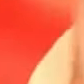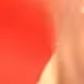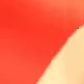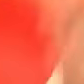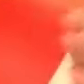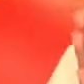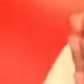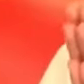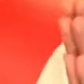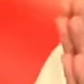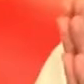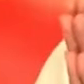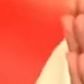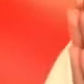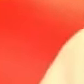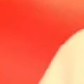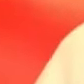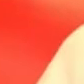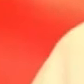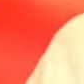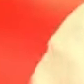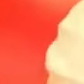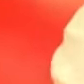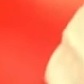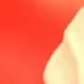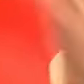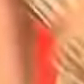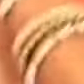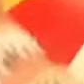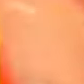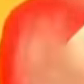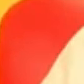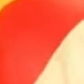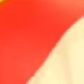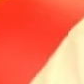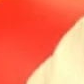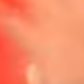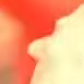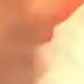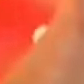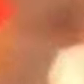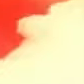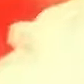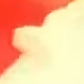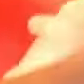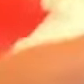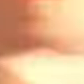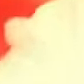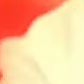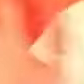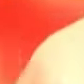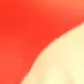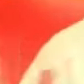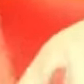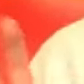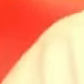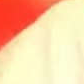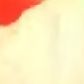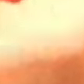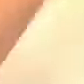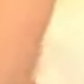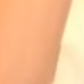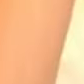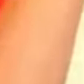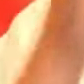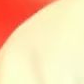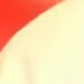militar cubana no confía ni siquiera en los imbéciles que ellos ponen ahí como ministro y como Voceros